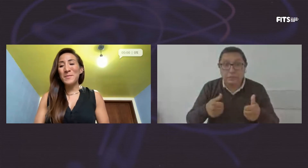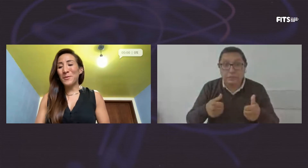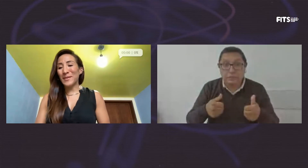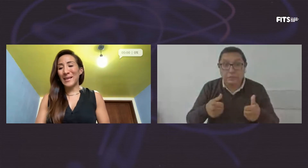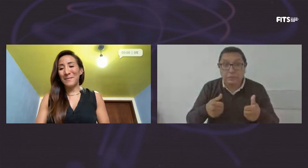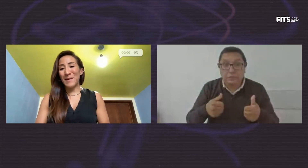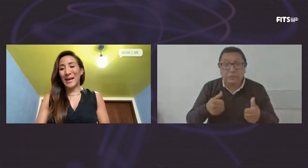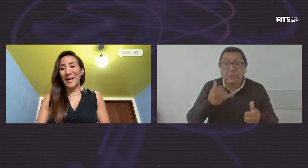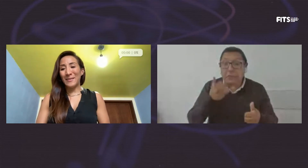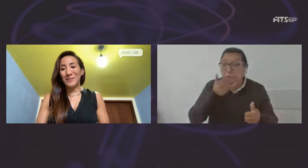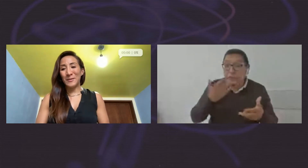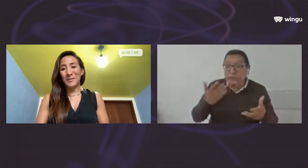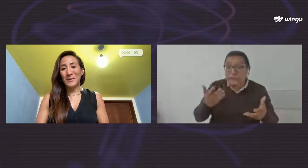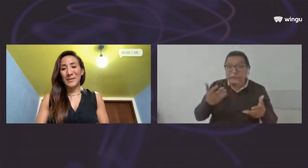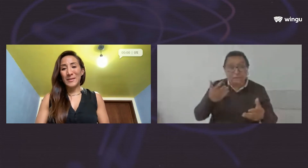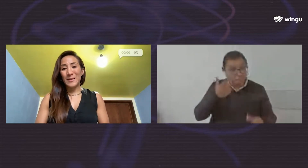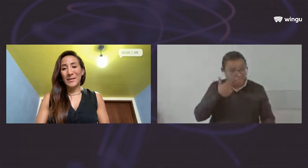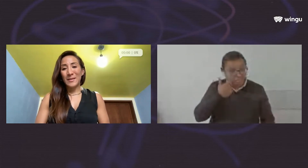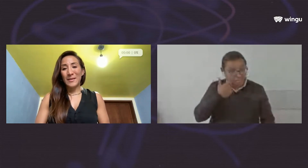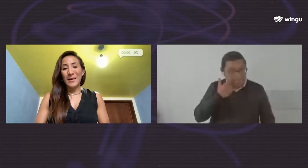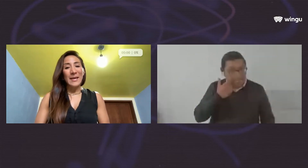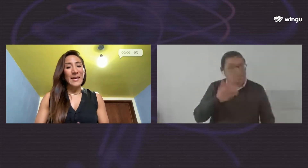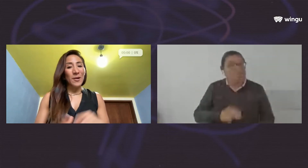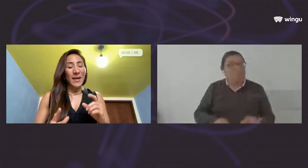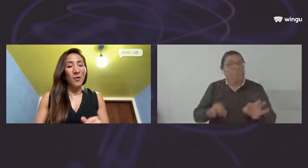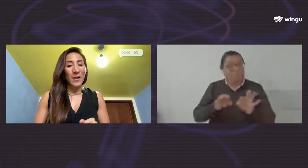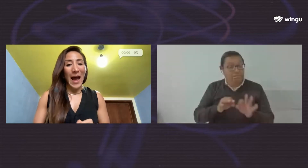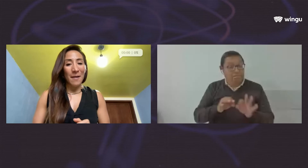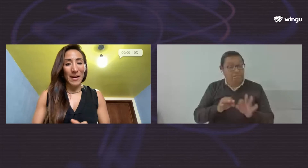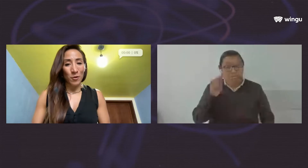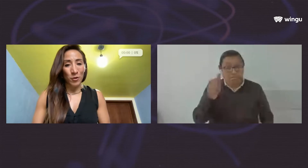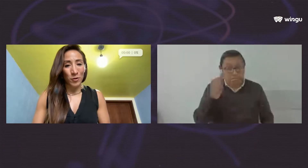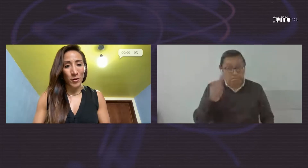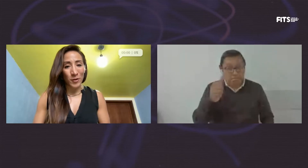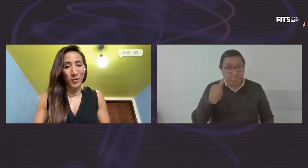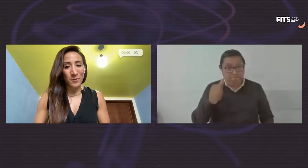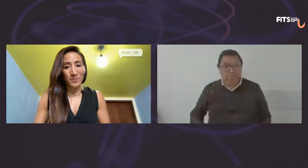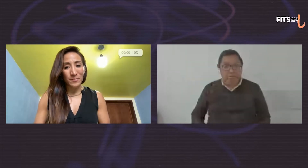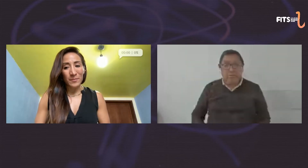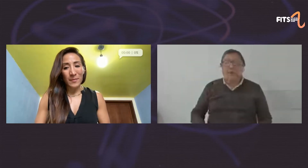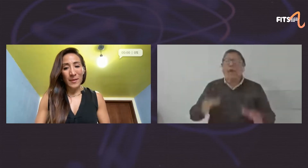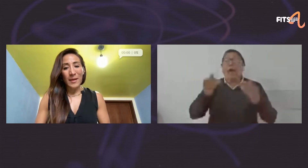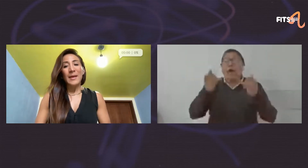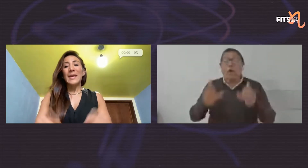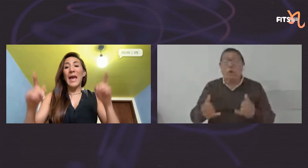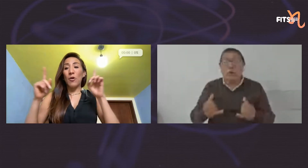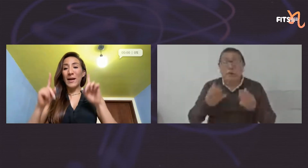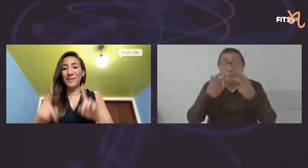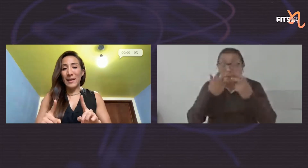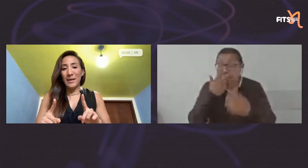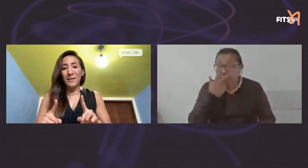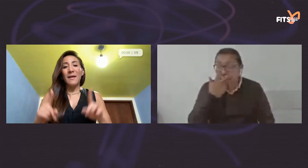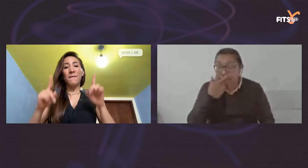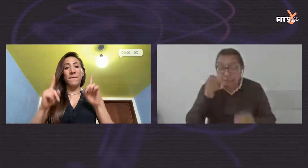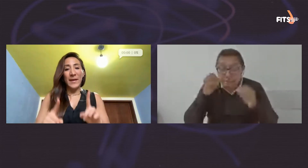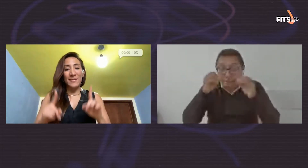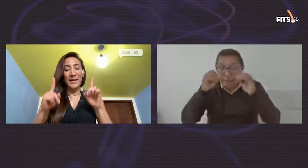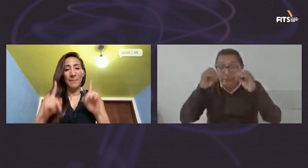muy importante para cada uno. Quiero que ahora abras los ojos y ahora